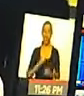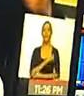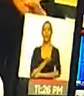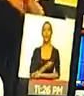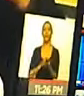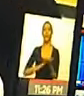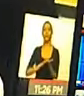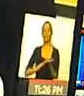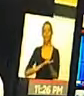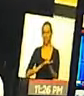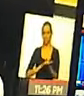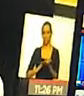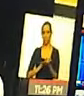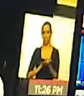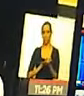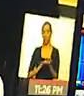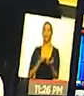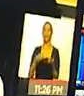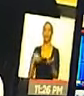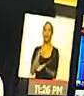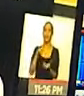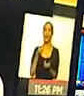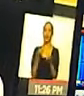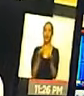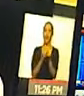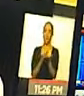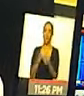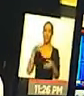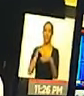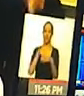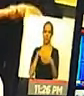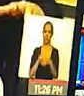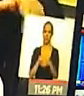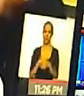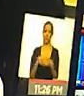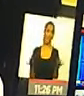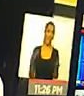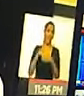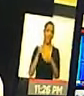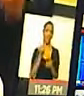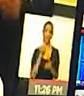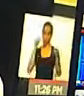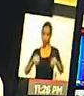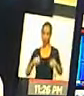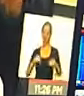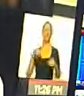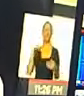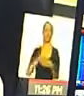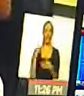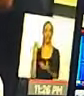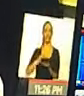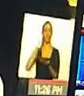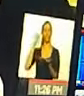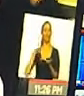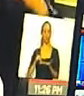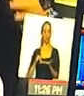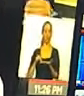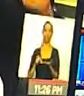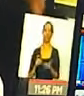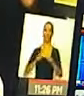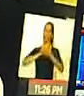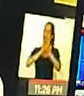solucionar crisis políticas a través de elecciones. ¿Qué elecciones vienen este año? Las elecciones a la Asamblea Nacional. Se acabó